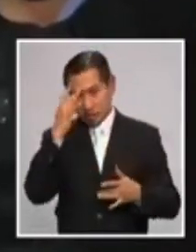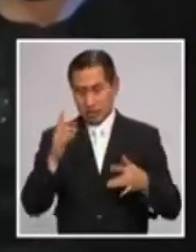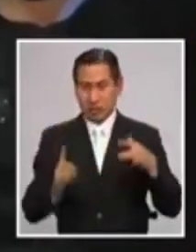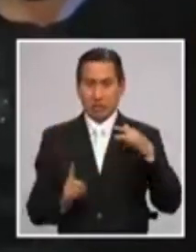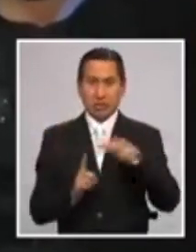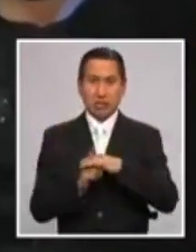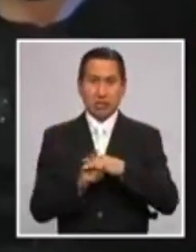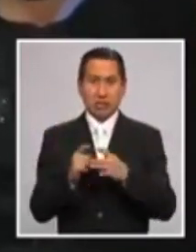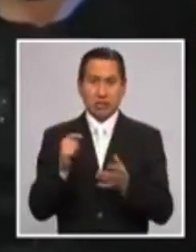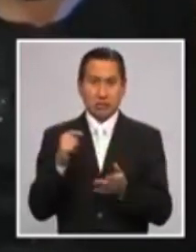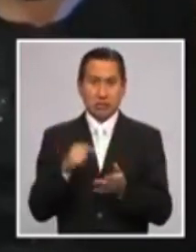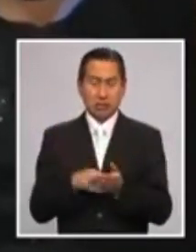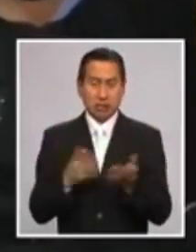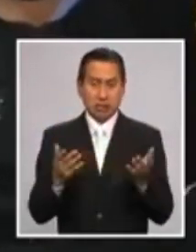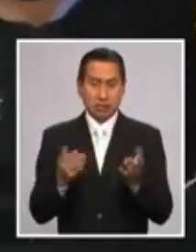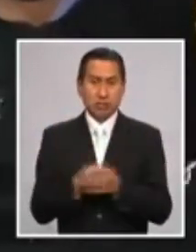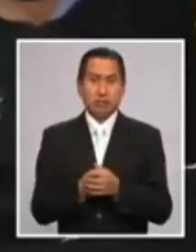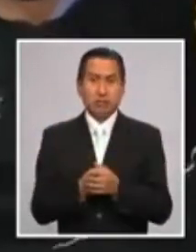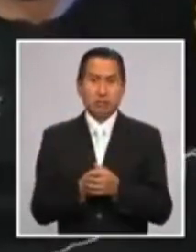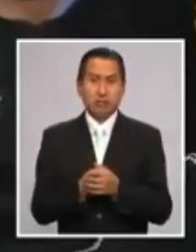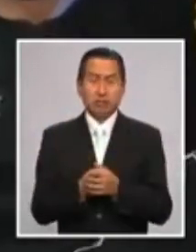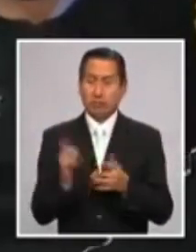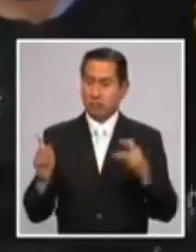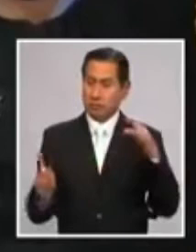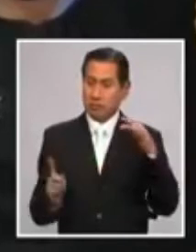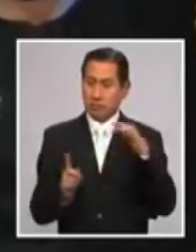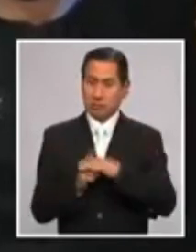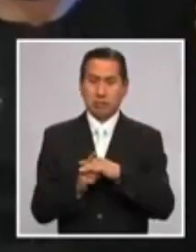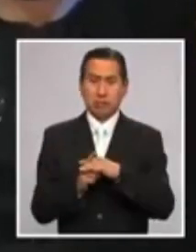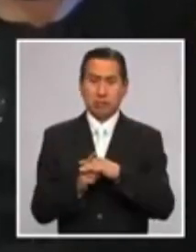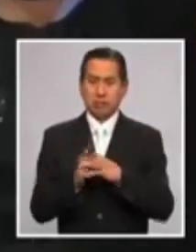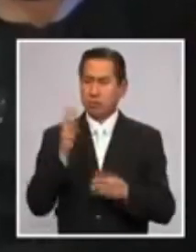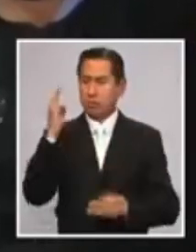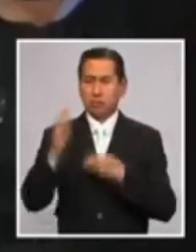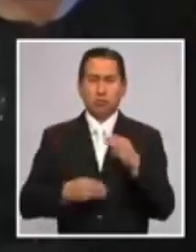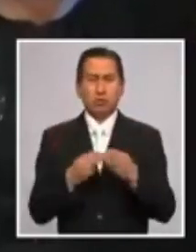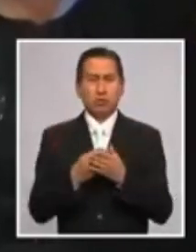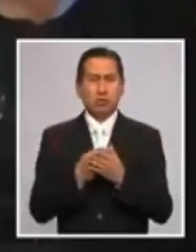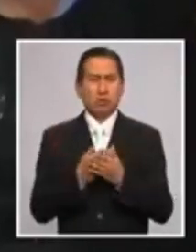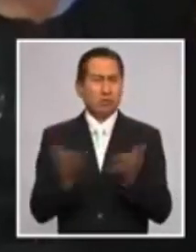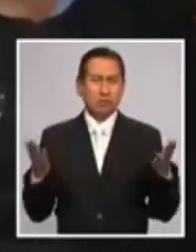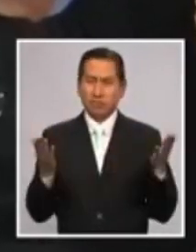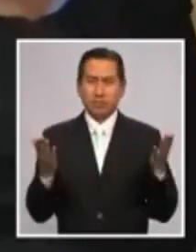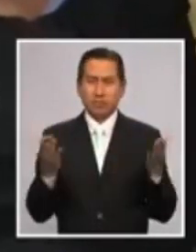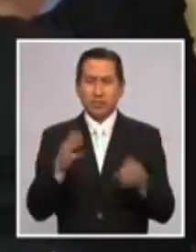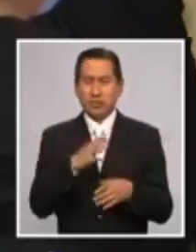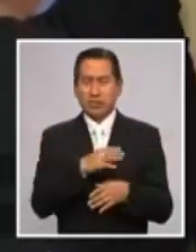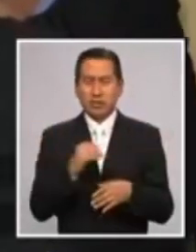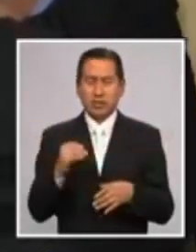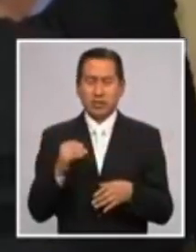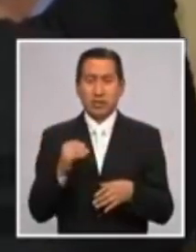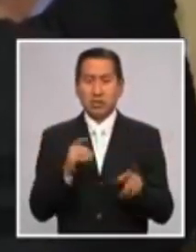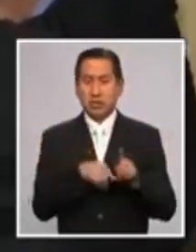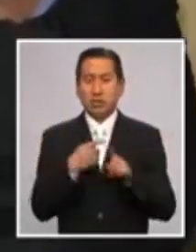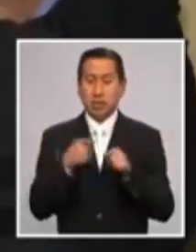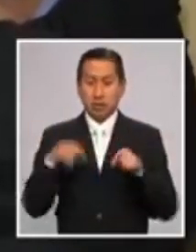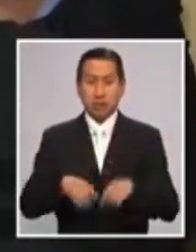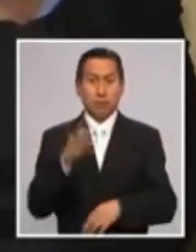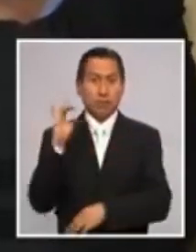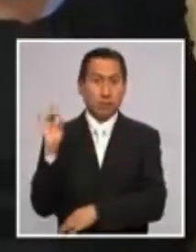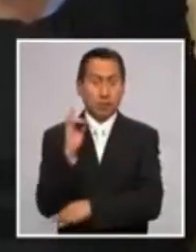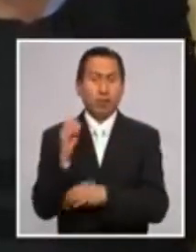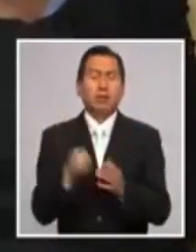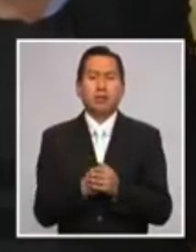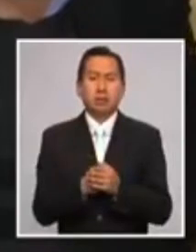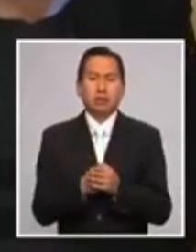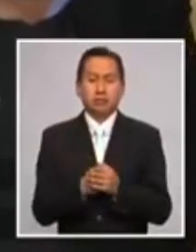nos llegaron a todo el mundo y a todo el también a Bolivia. Por ese